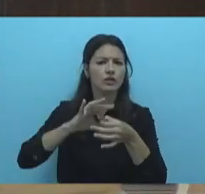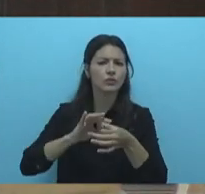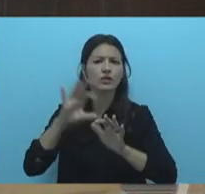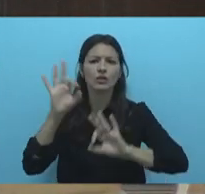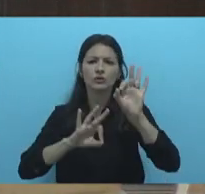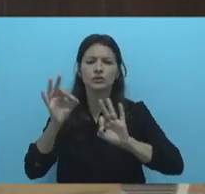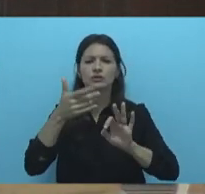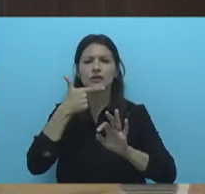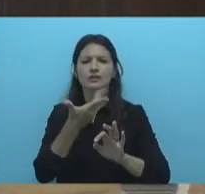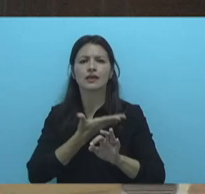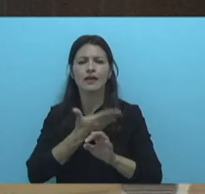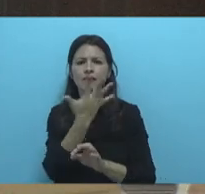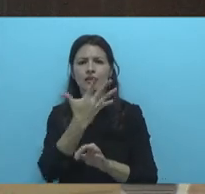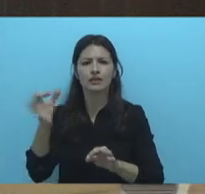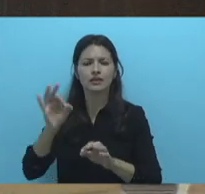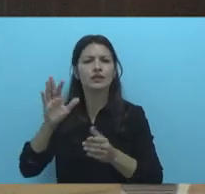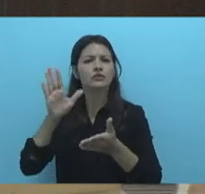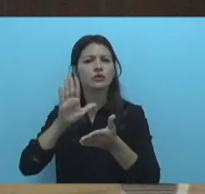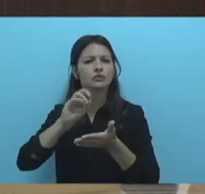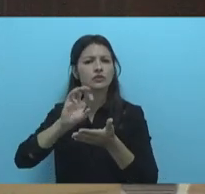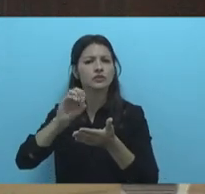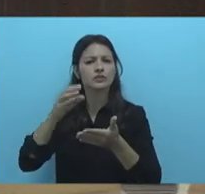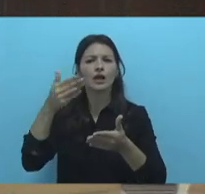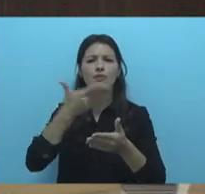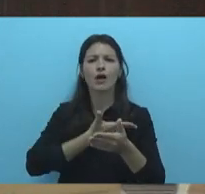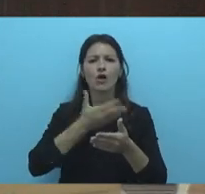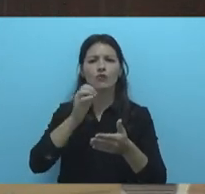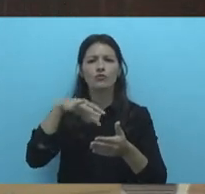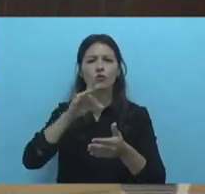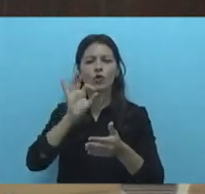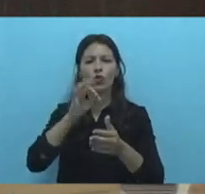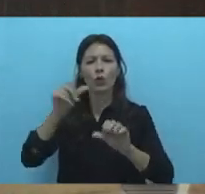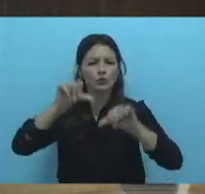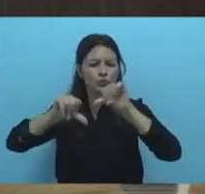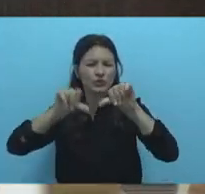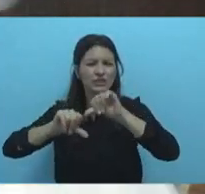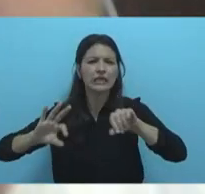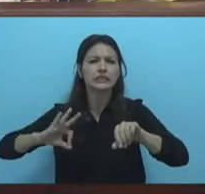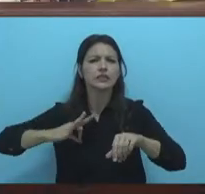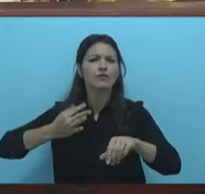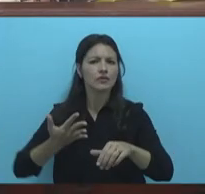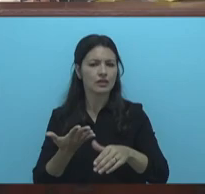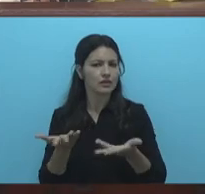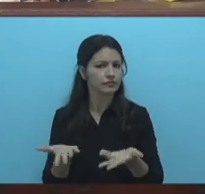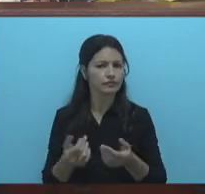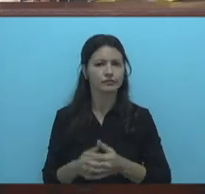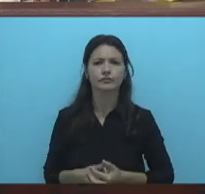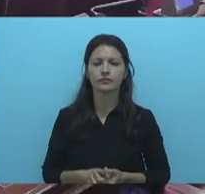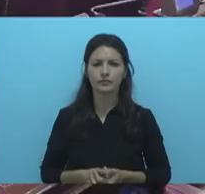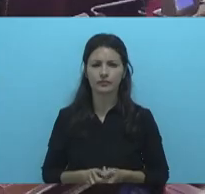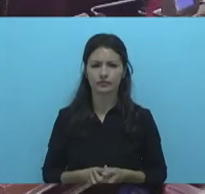SF500, Fondo de Ciencias de la Vida. Gracias, diputado. Diputado Luis Rubeo, tiene la